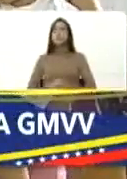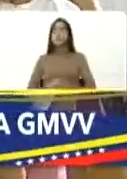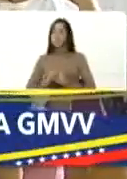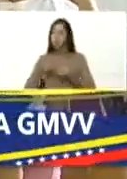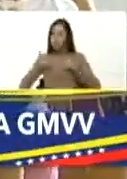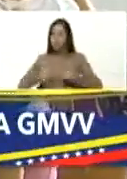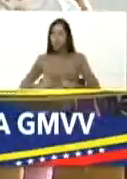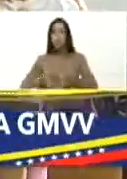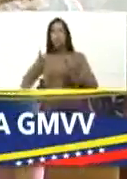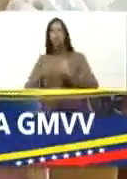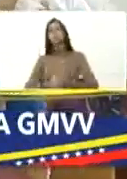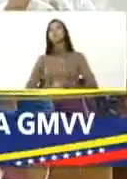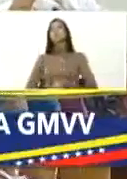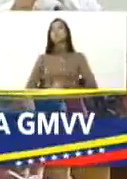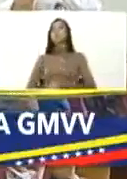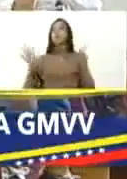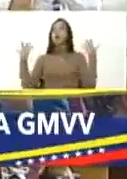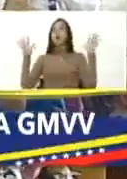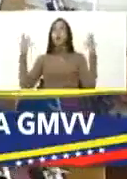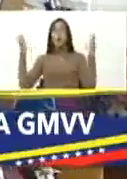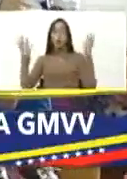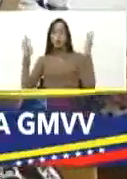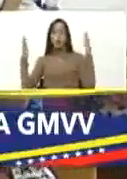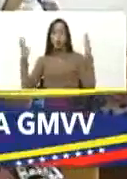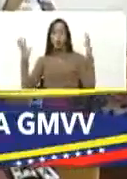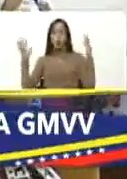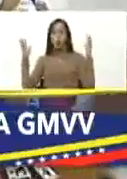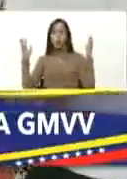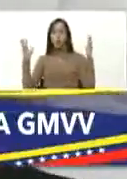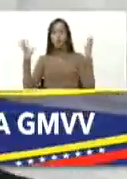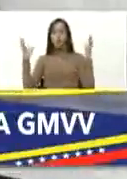hijos. ¡Aplauso!